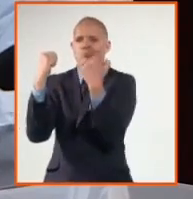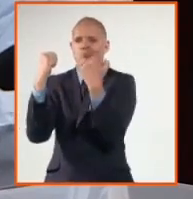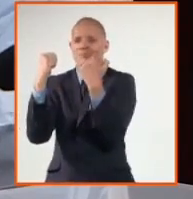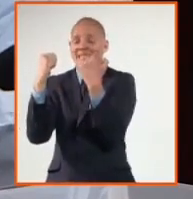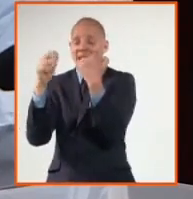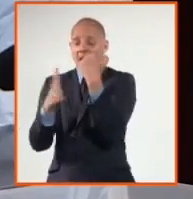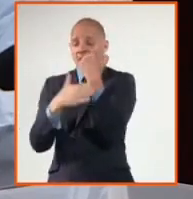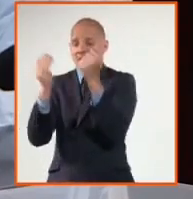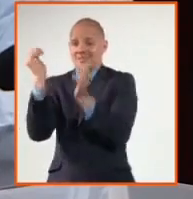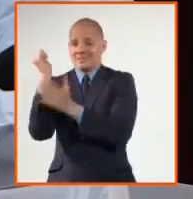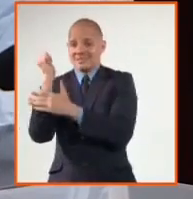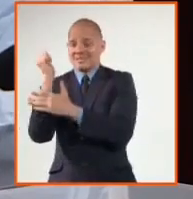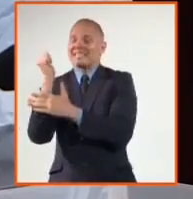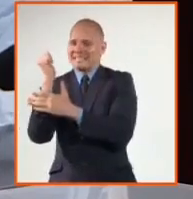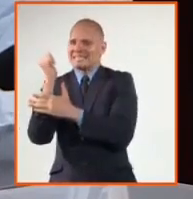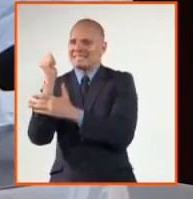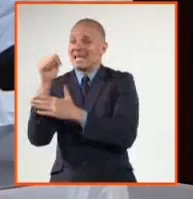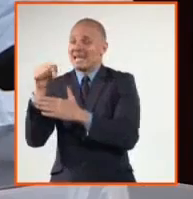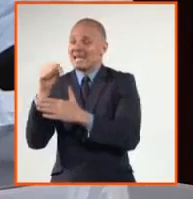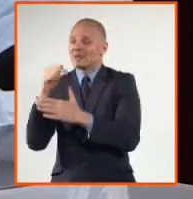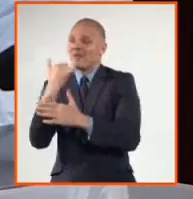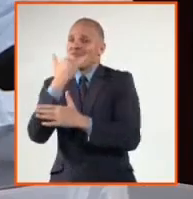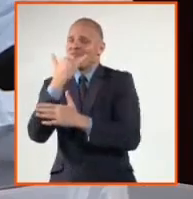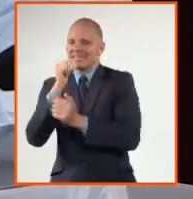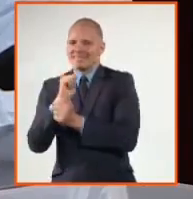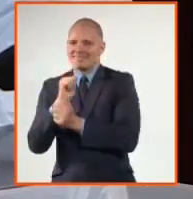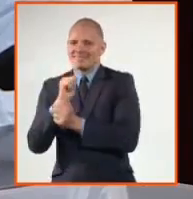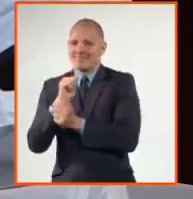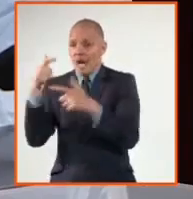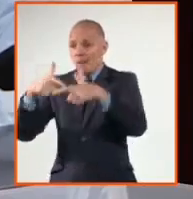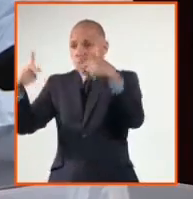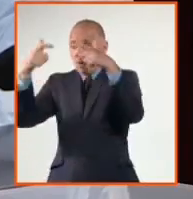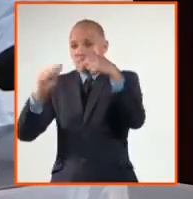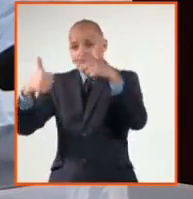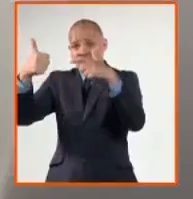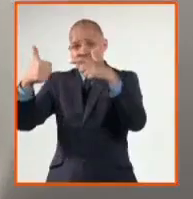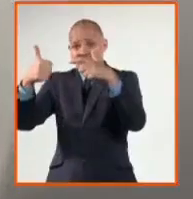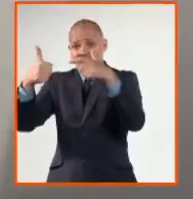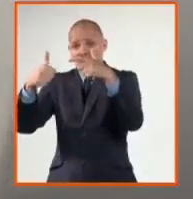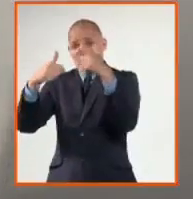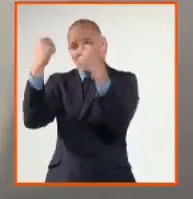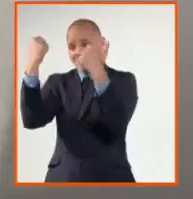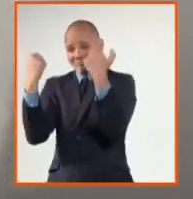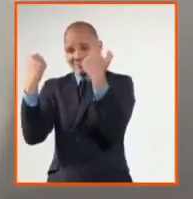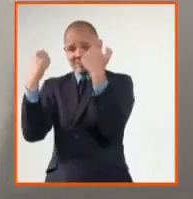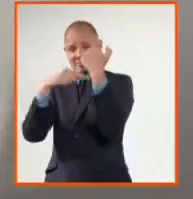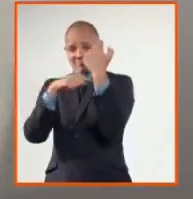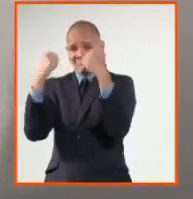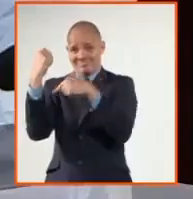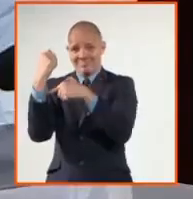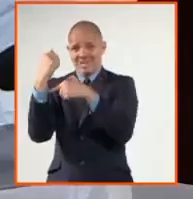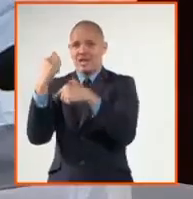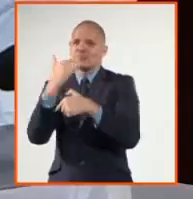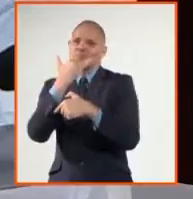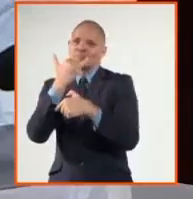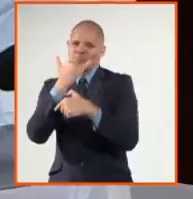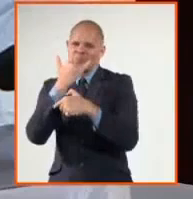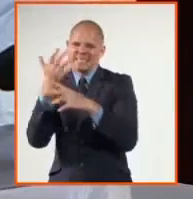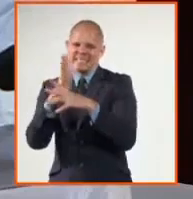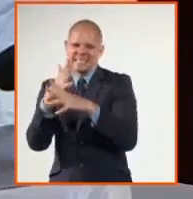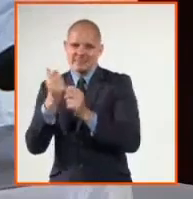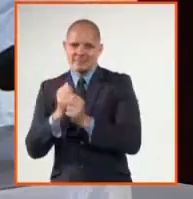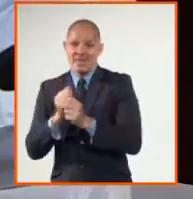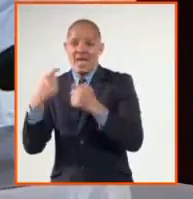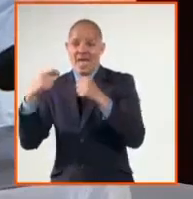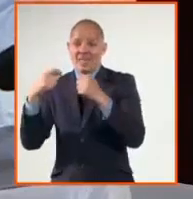de la caldera ese desmontaje que hacer un desmontaje controlado un proceso es un proceso que hay que conservar las piezas